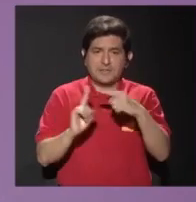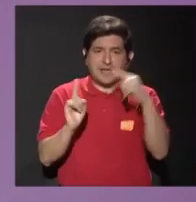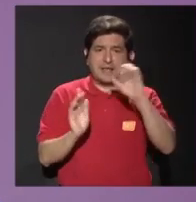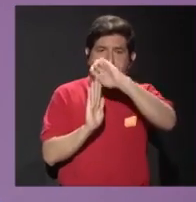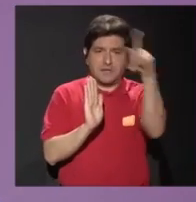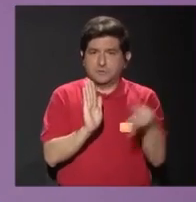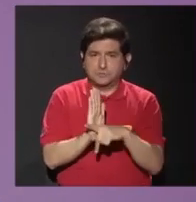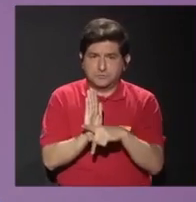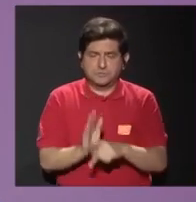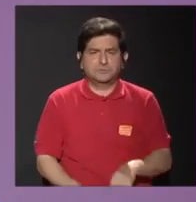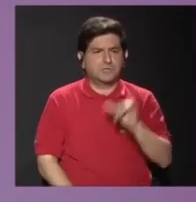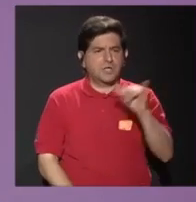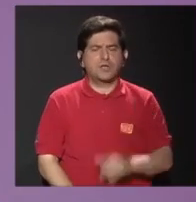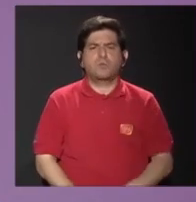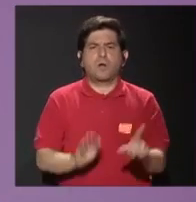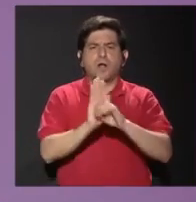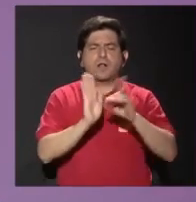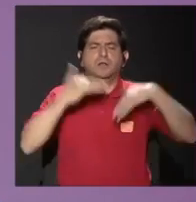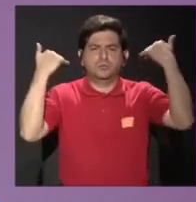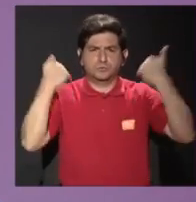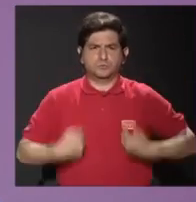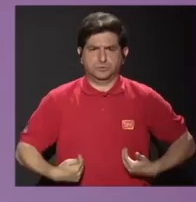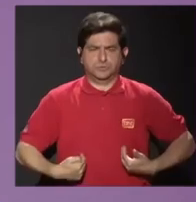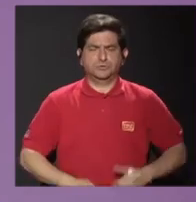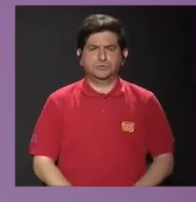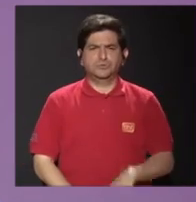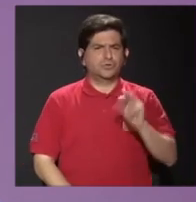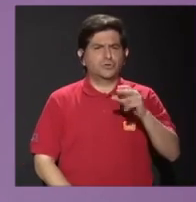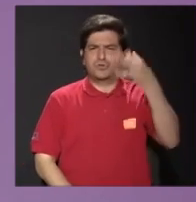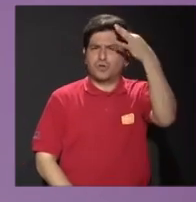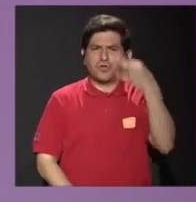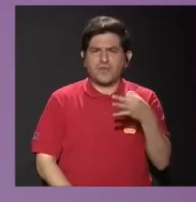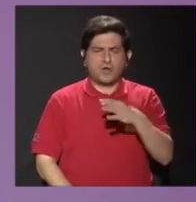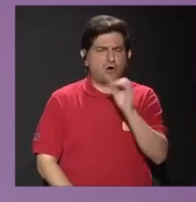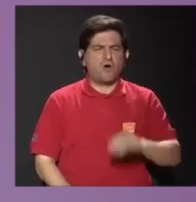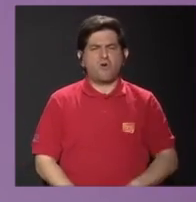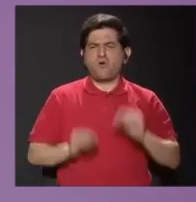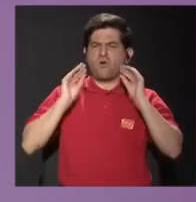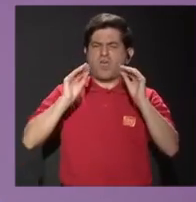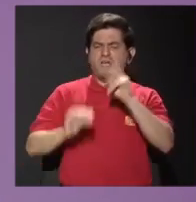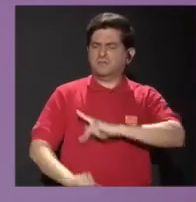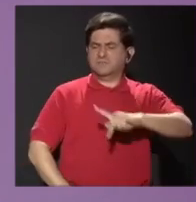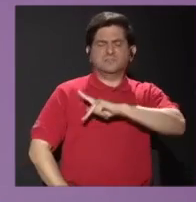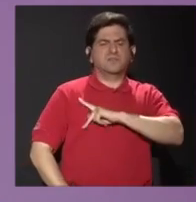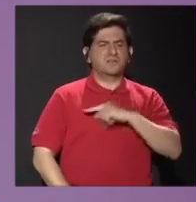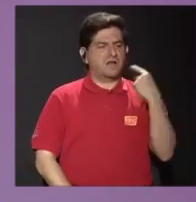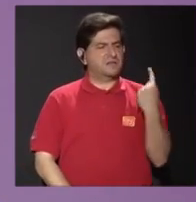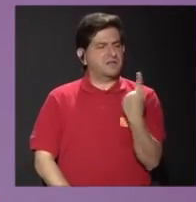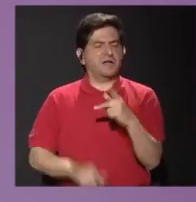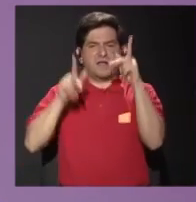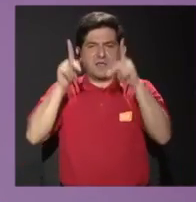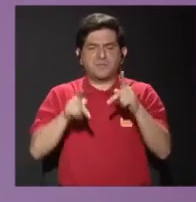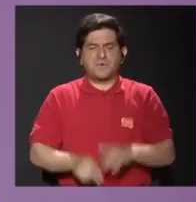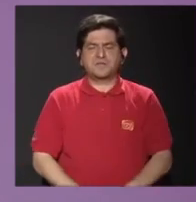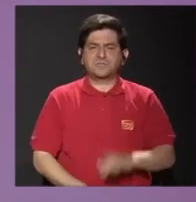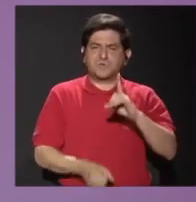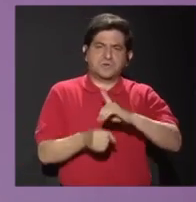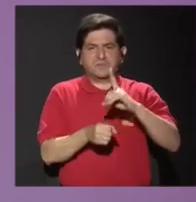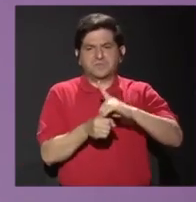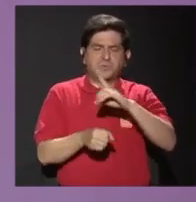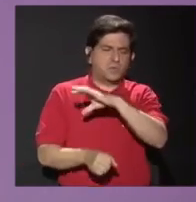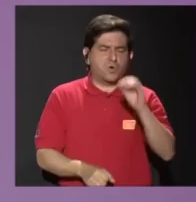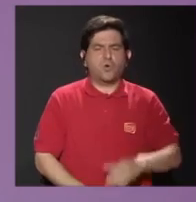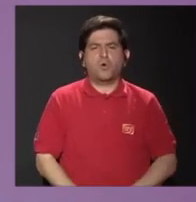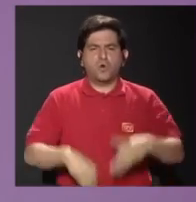constitución política desde los derechos humanos y no el de las creencias y los dogmas personales de quienes no legislan o